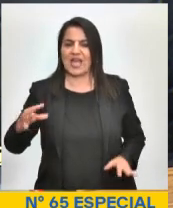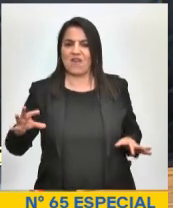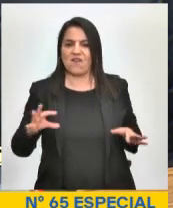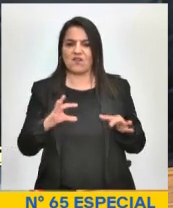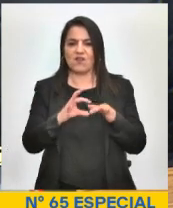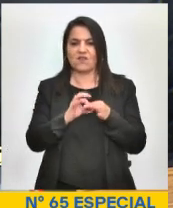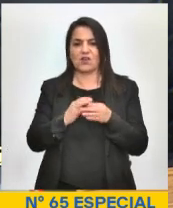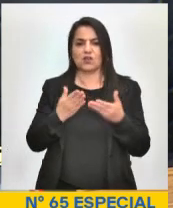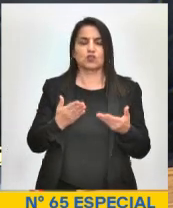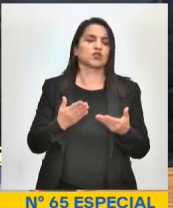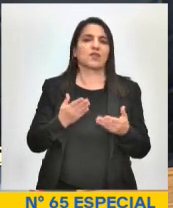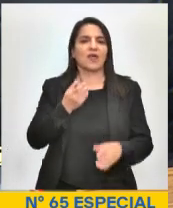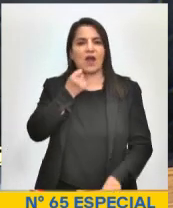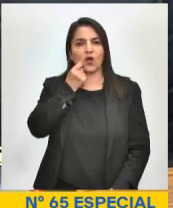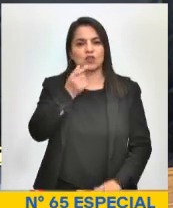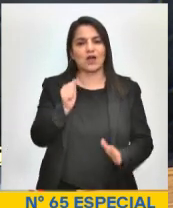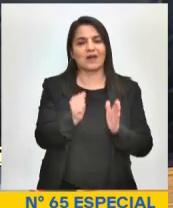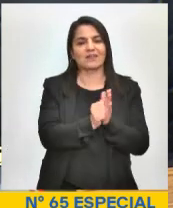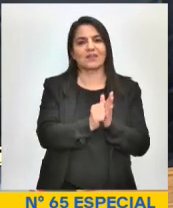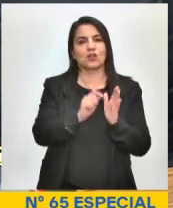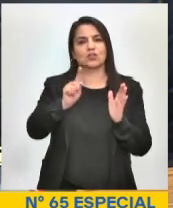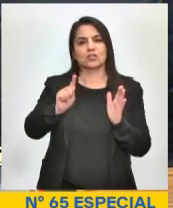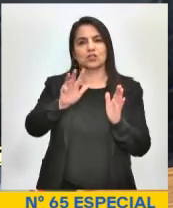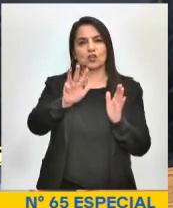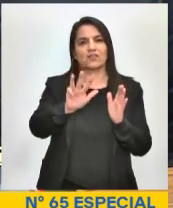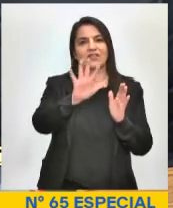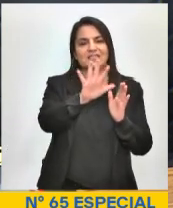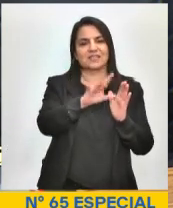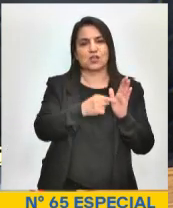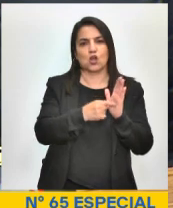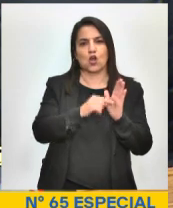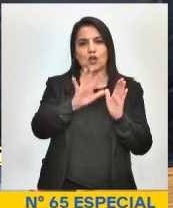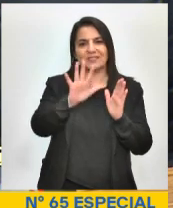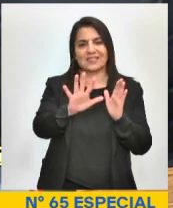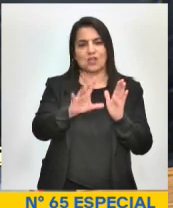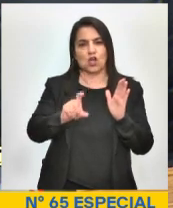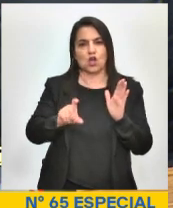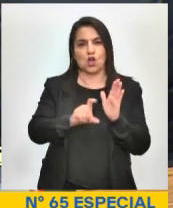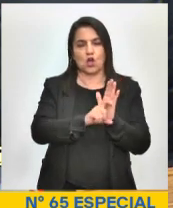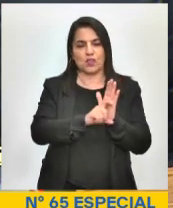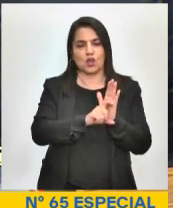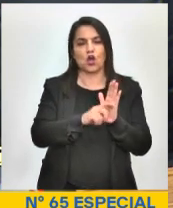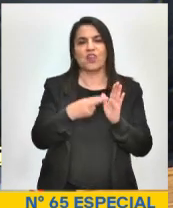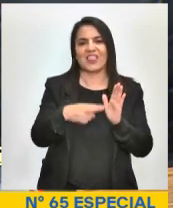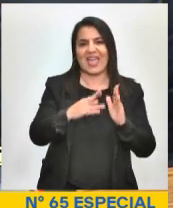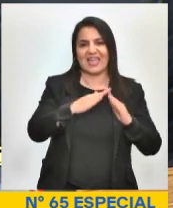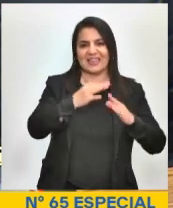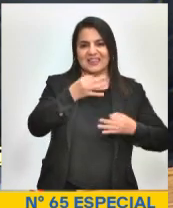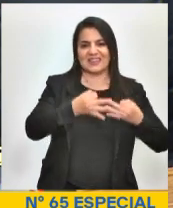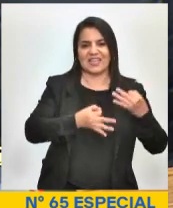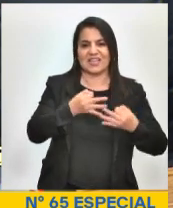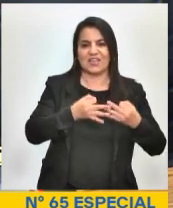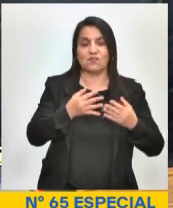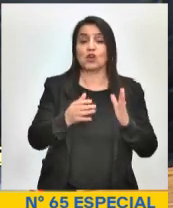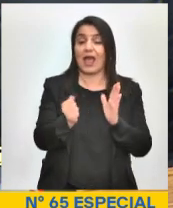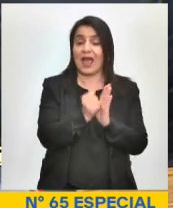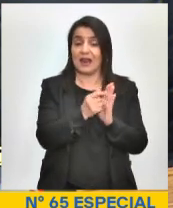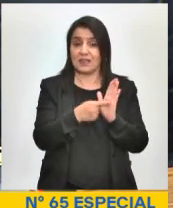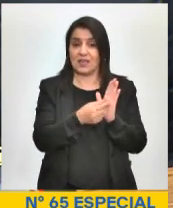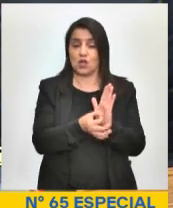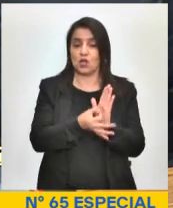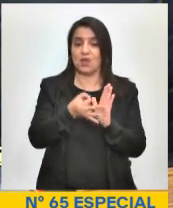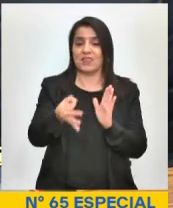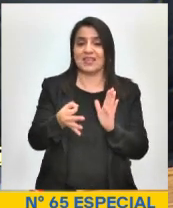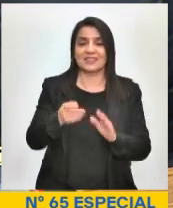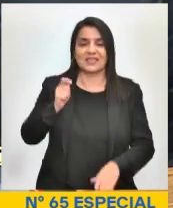de recusación establecida en el artículo 195, número 5 del Código Orgánico de Tribunales. El artículo en comento establece que el juez debe excusarse